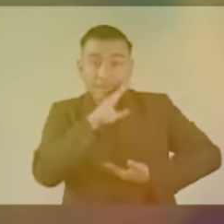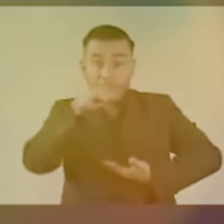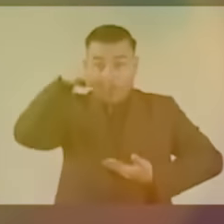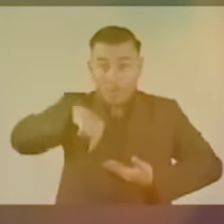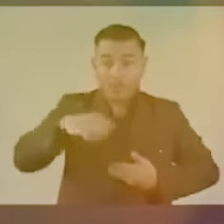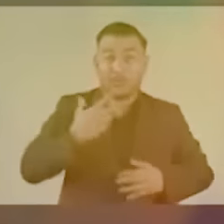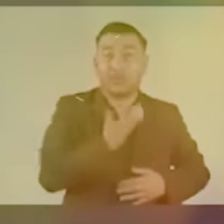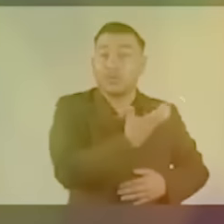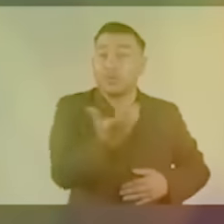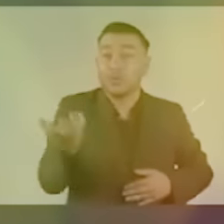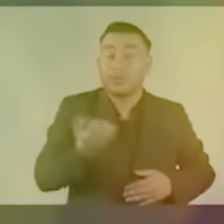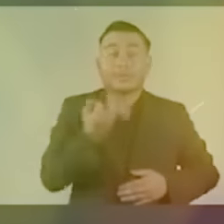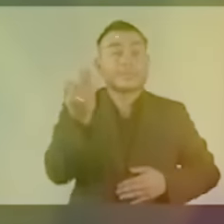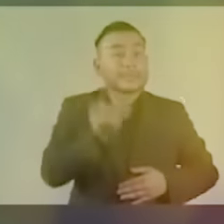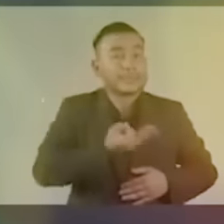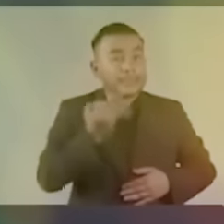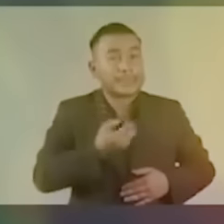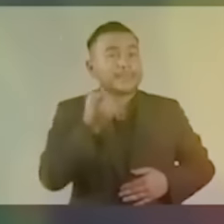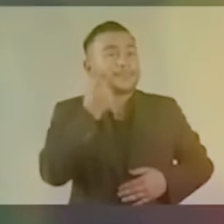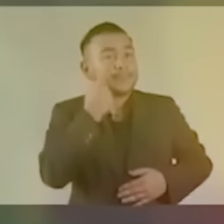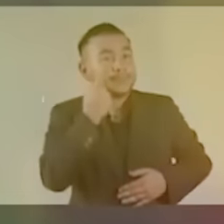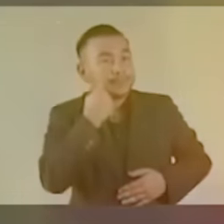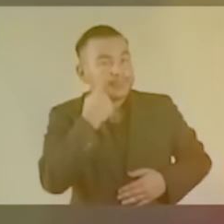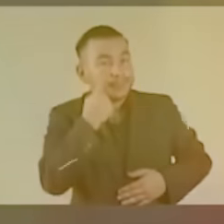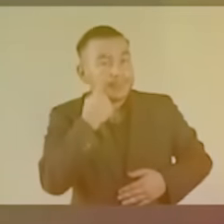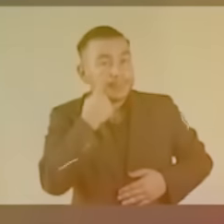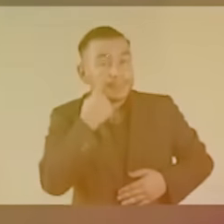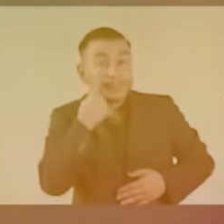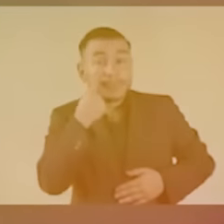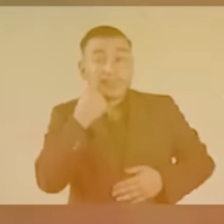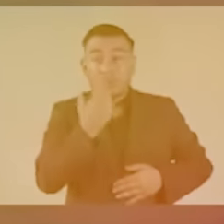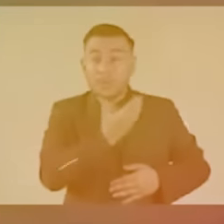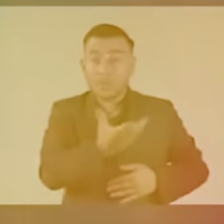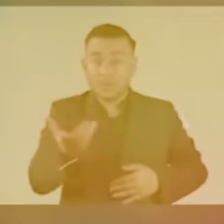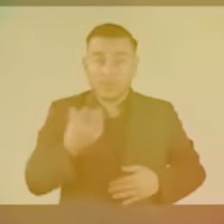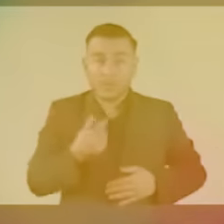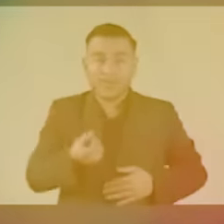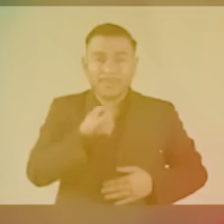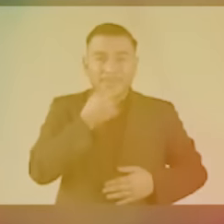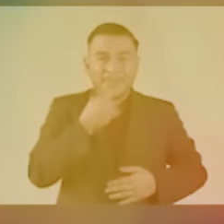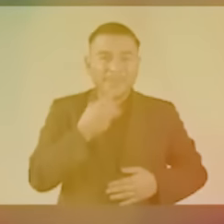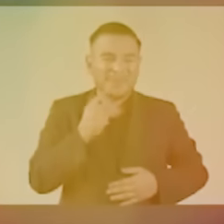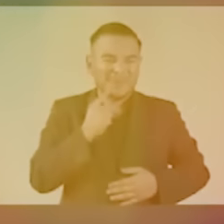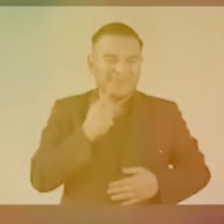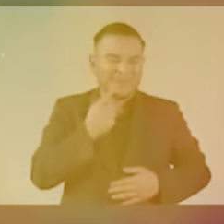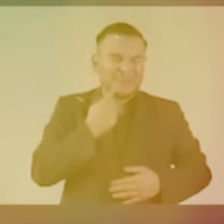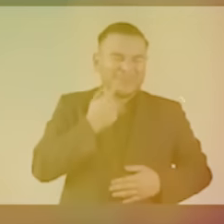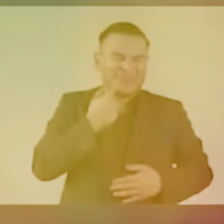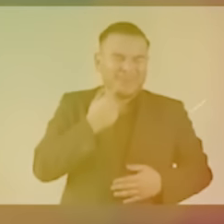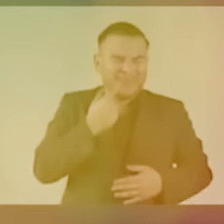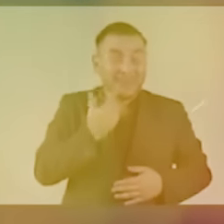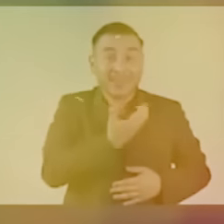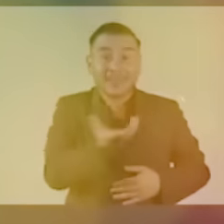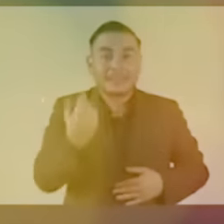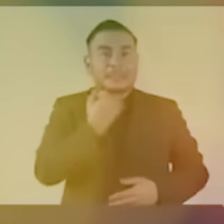todos cuidarlo. Nos toca ahora a todos tomar un poco de medicina amarga. Nos toca ahora a todos sufrir